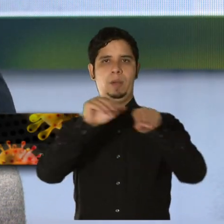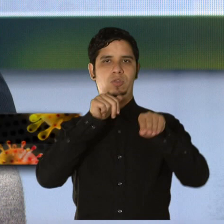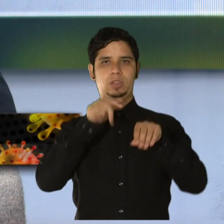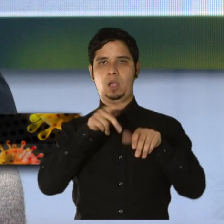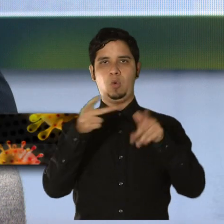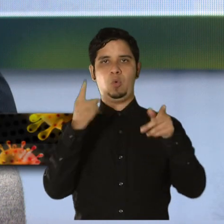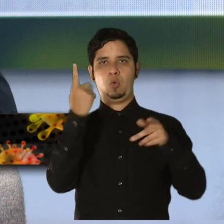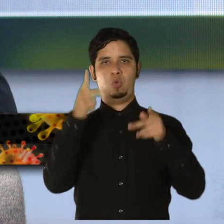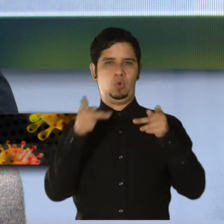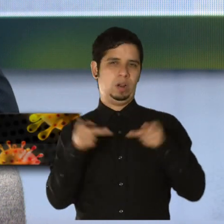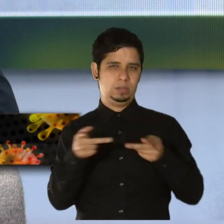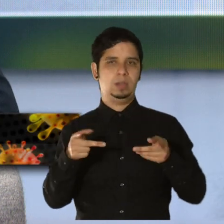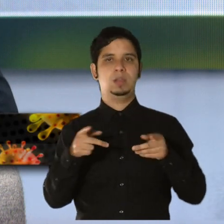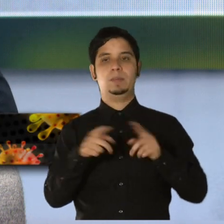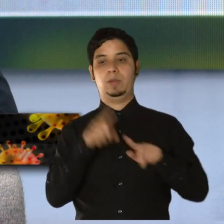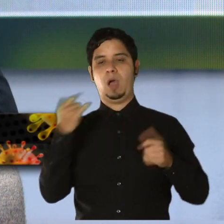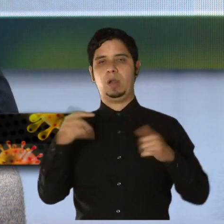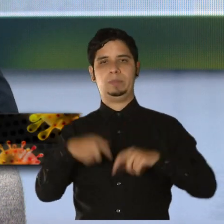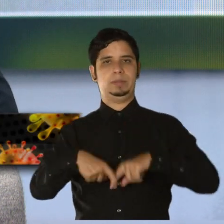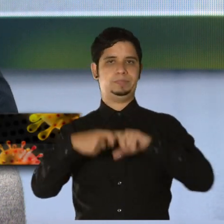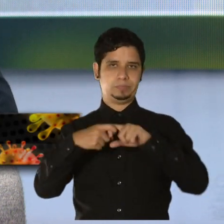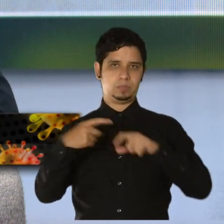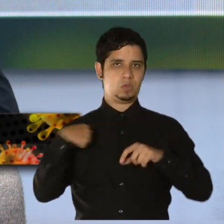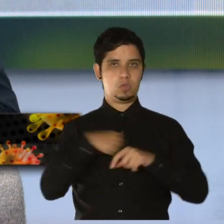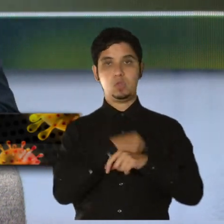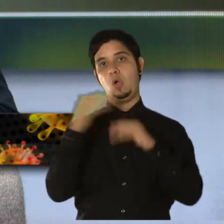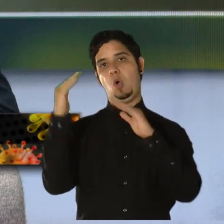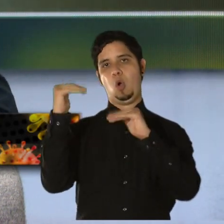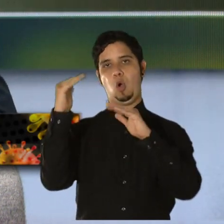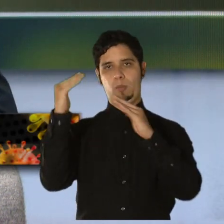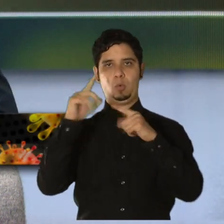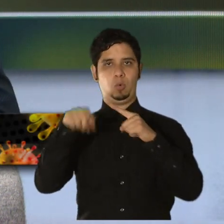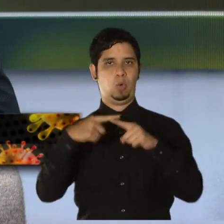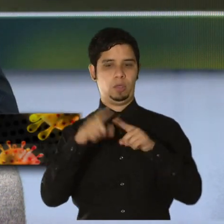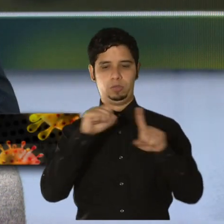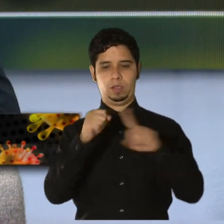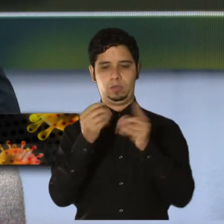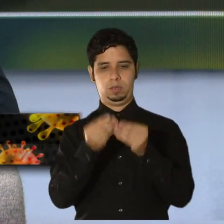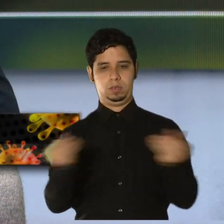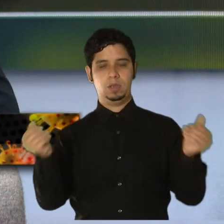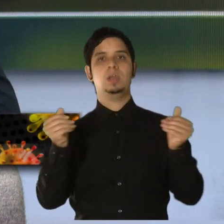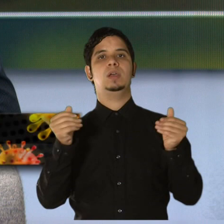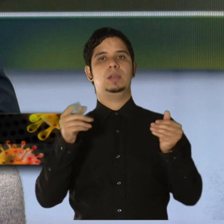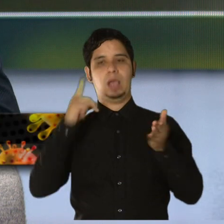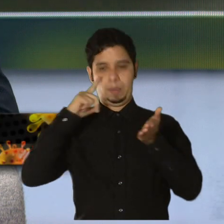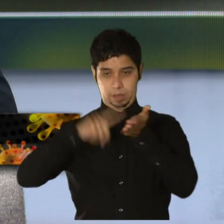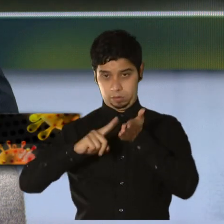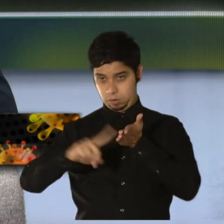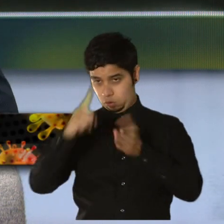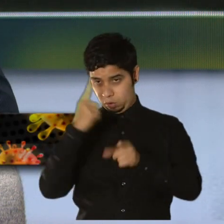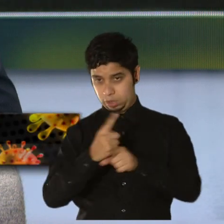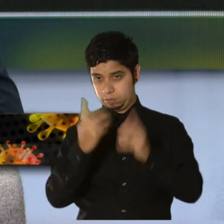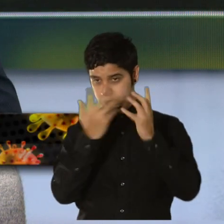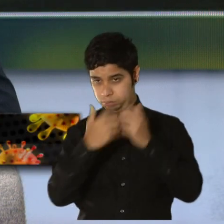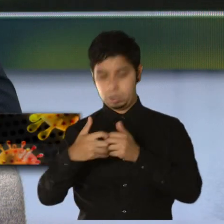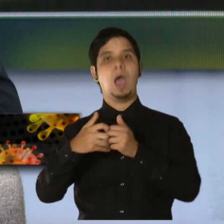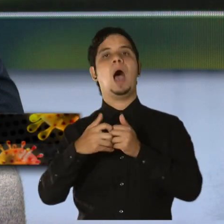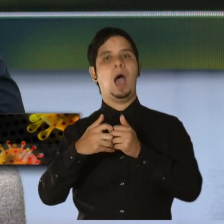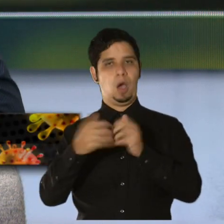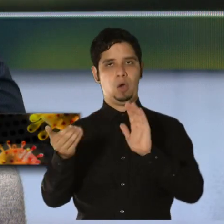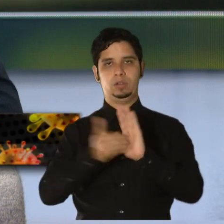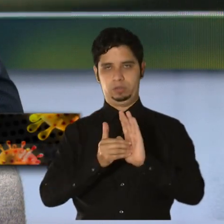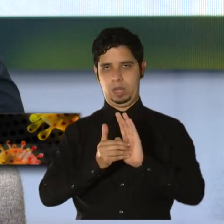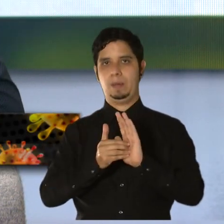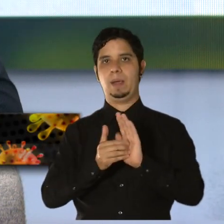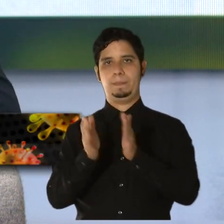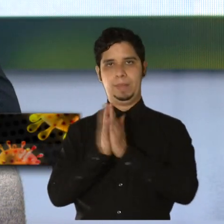dio una pausa, pero tenemos previsto, ¿verdad?, una vez se resuelva la situación y haga las investigaciones necesarias, pues volver a retomarlo. Pero se llegaron